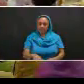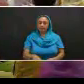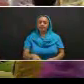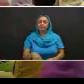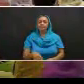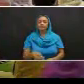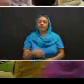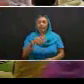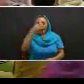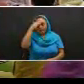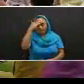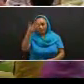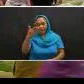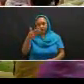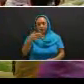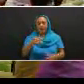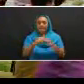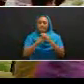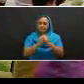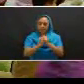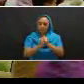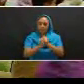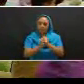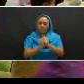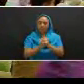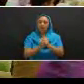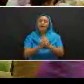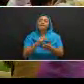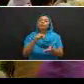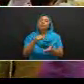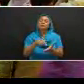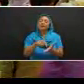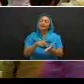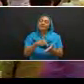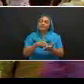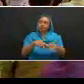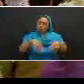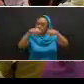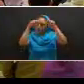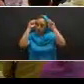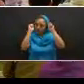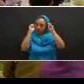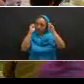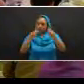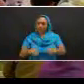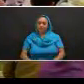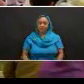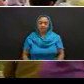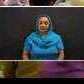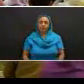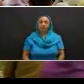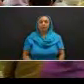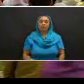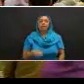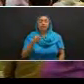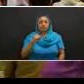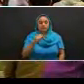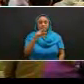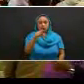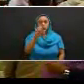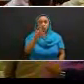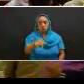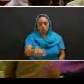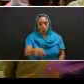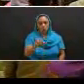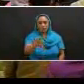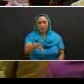voy a pedir que por favor se vengan aquí paraditos aquí en medio para poderlos identificar.